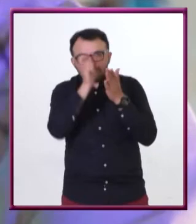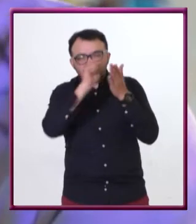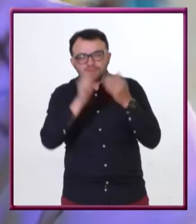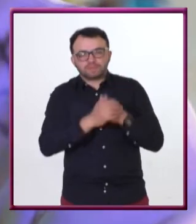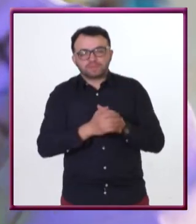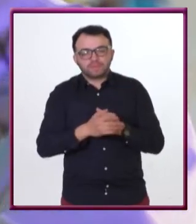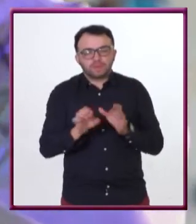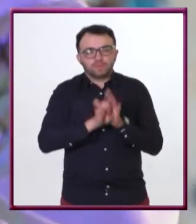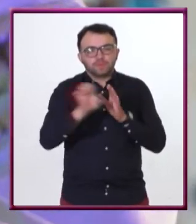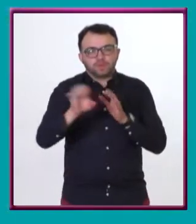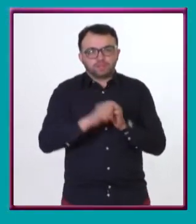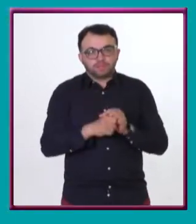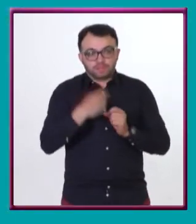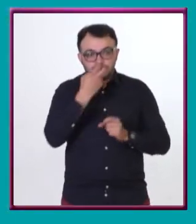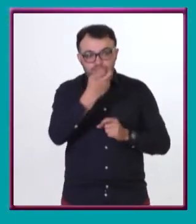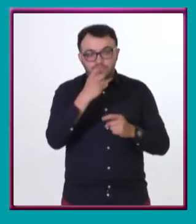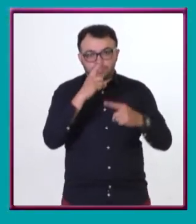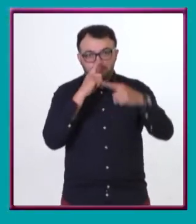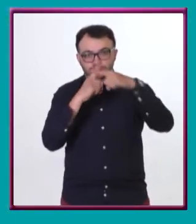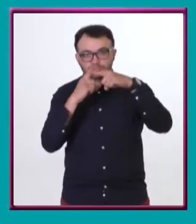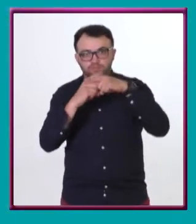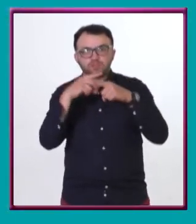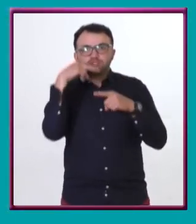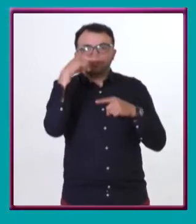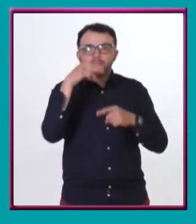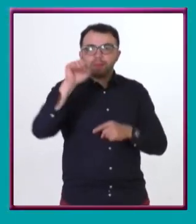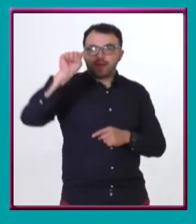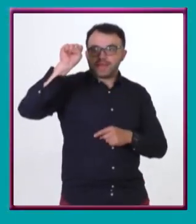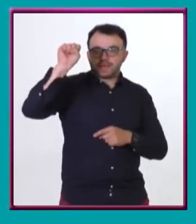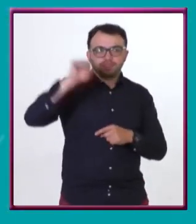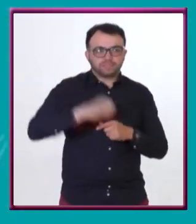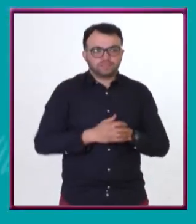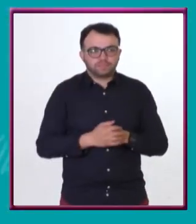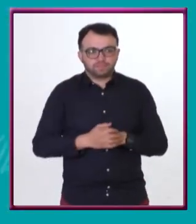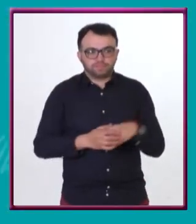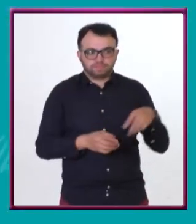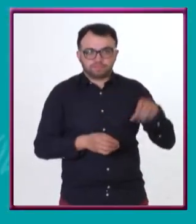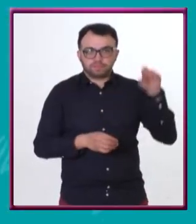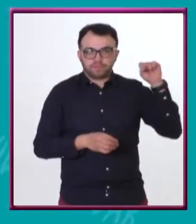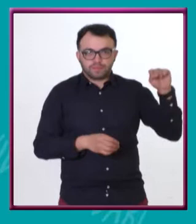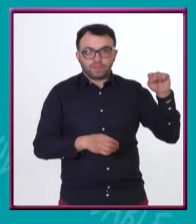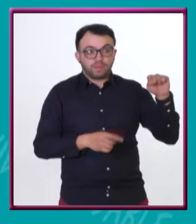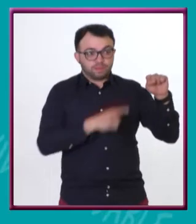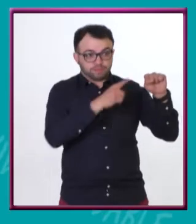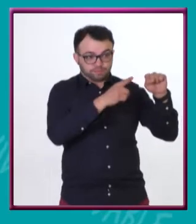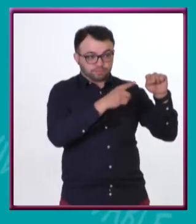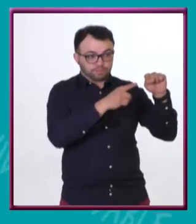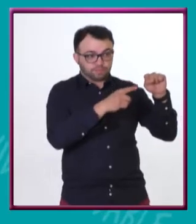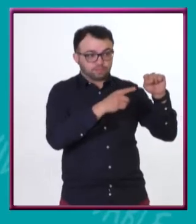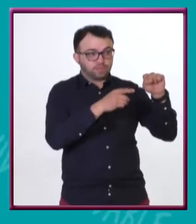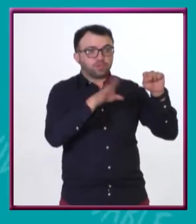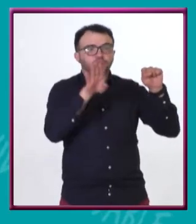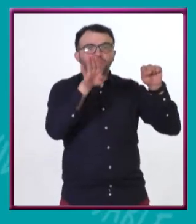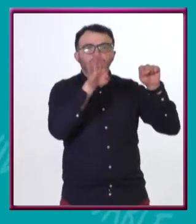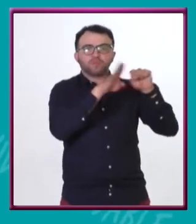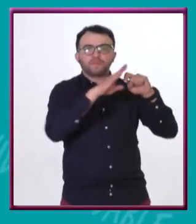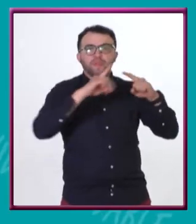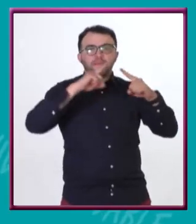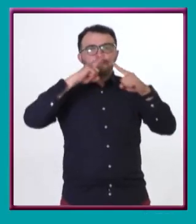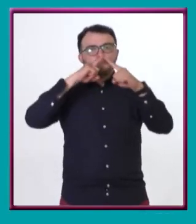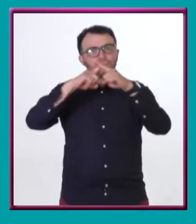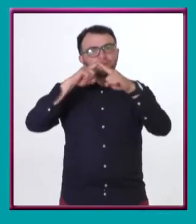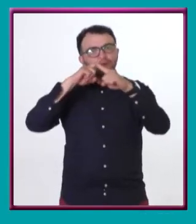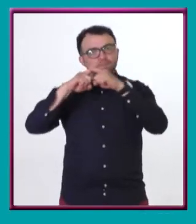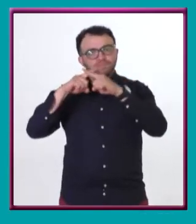suma la llamamos S. Tendríamos esto. Luego multiplicarían por 2 cada lado de la ecuación.